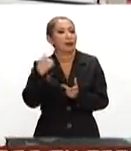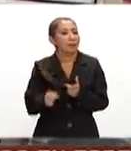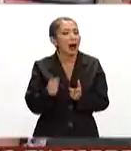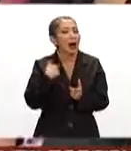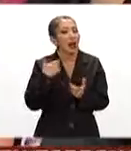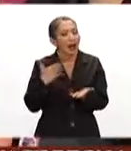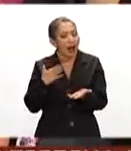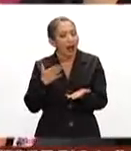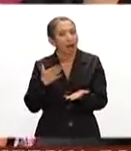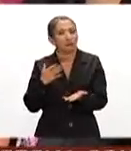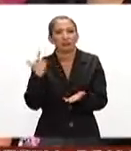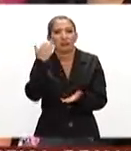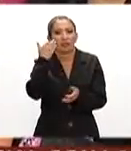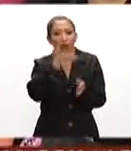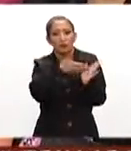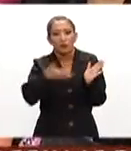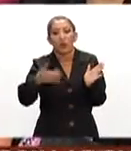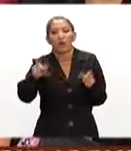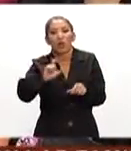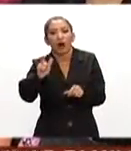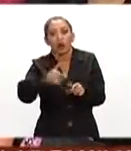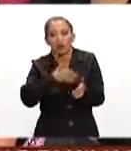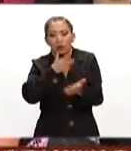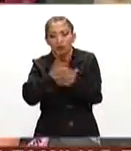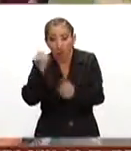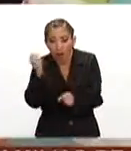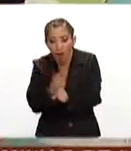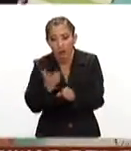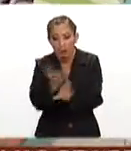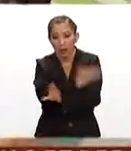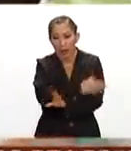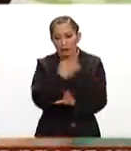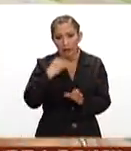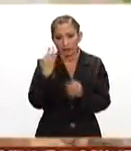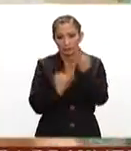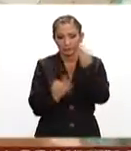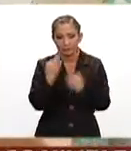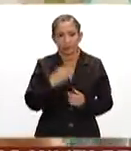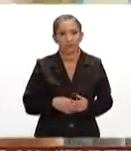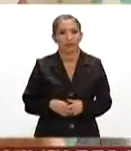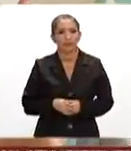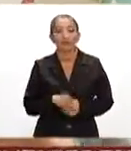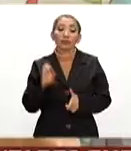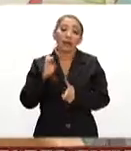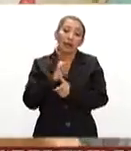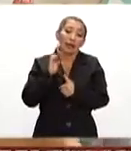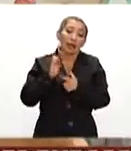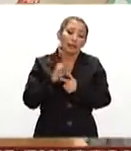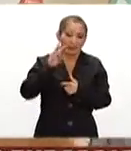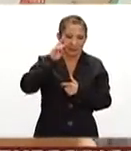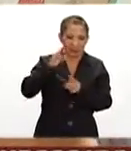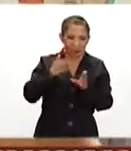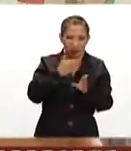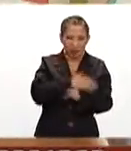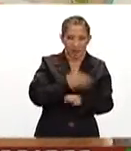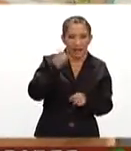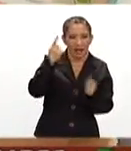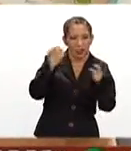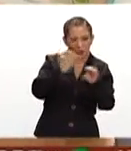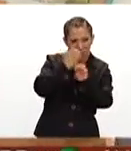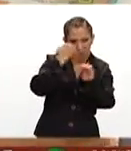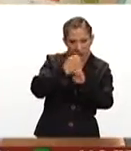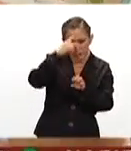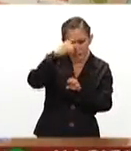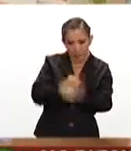poder llegar a un diagnóstico oportuno y que se les haga el tratamiento. Entonces vimos, digamos, en algunos estados